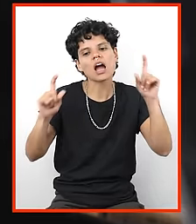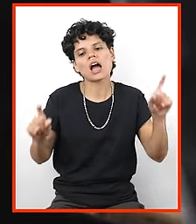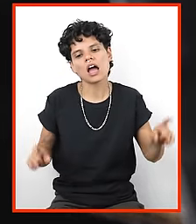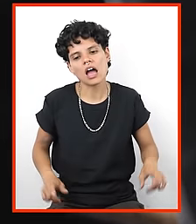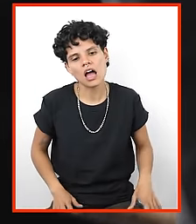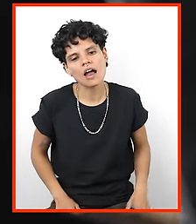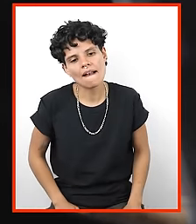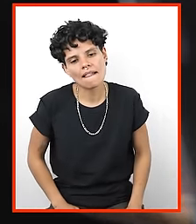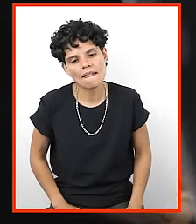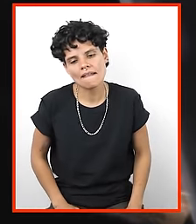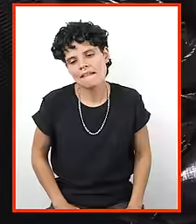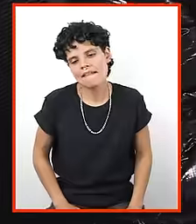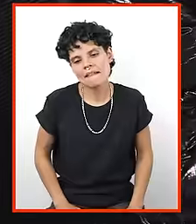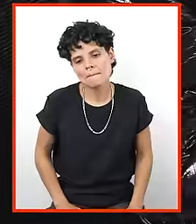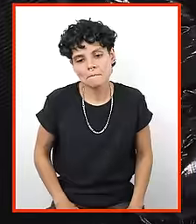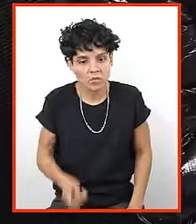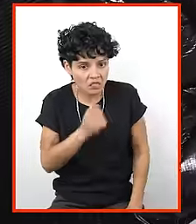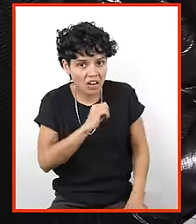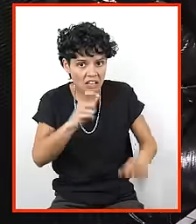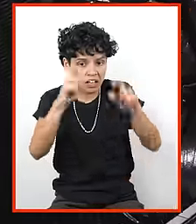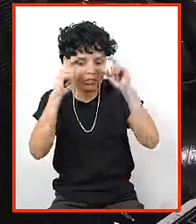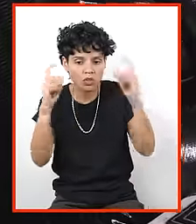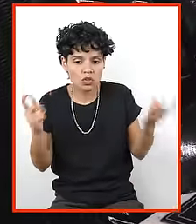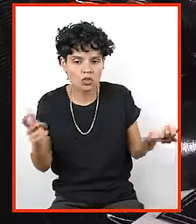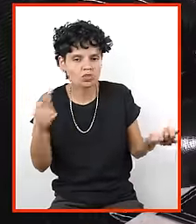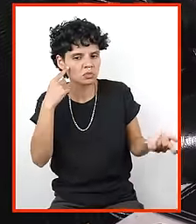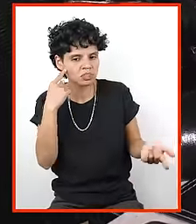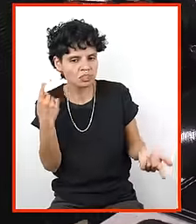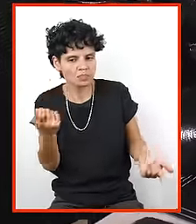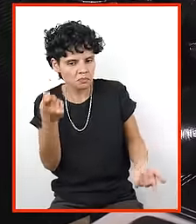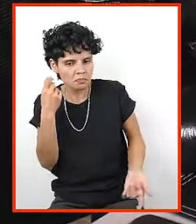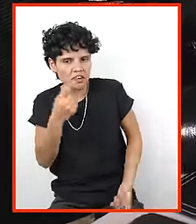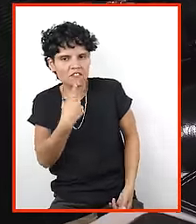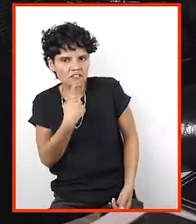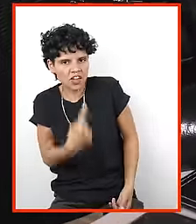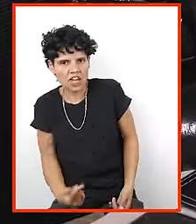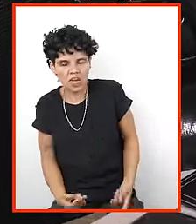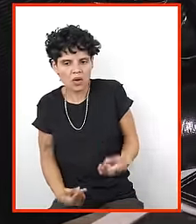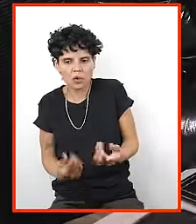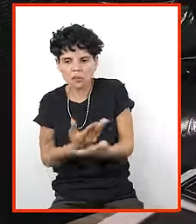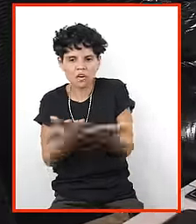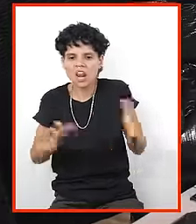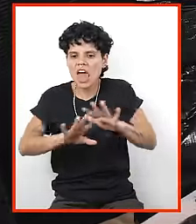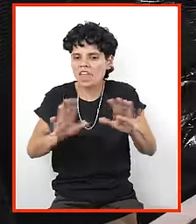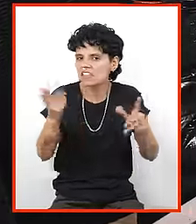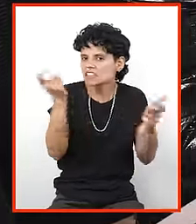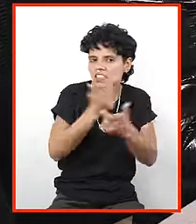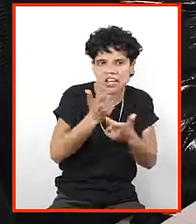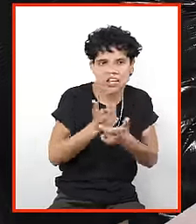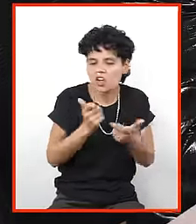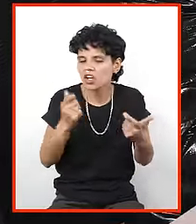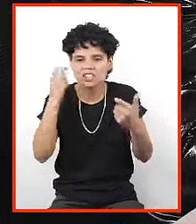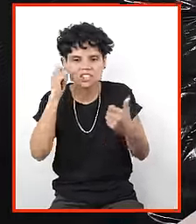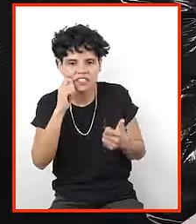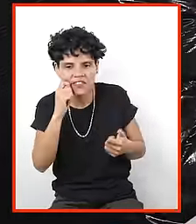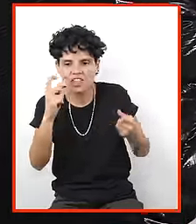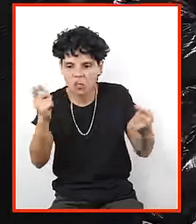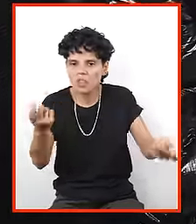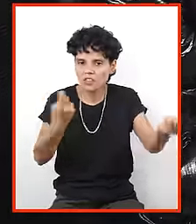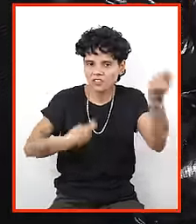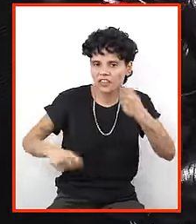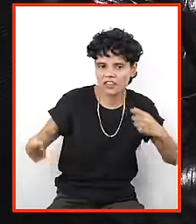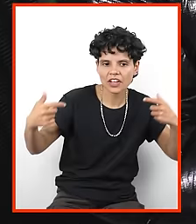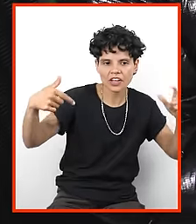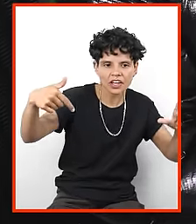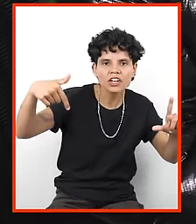¿viste? Mira, de verdad, yo pensé que me iba a quedar peor, pero la gente no se rió. Eso significa que podría vender esta